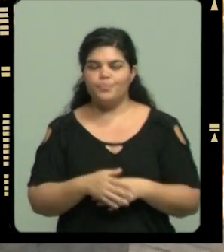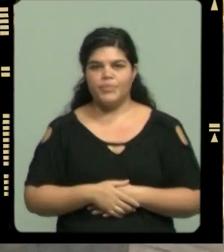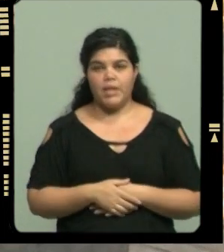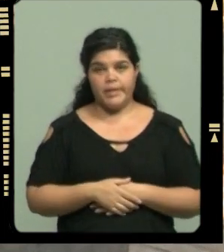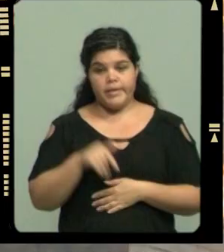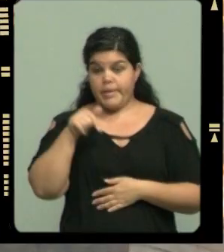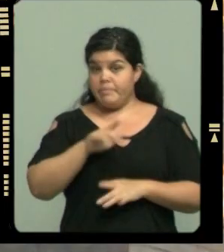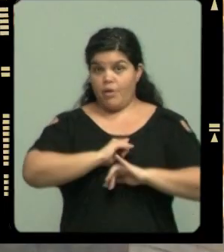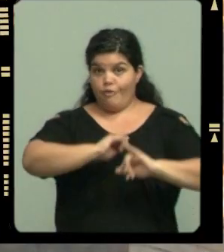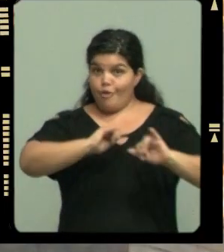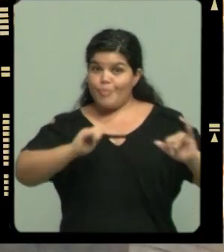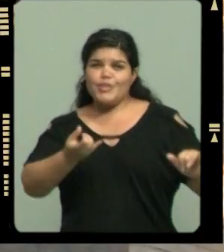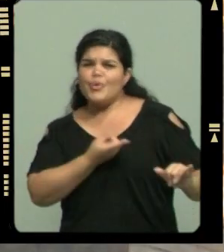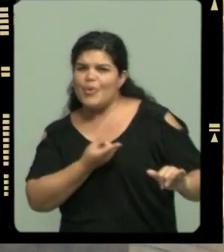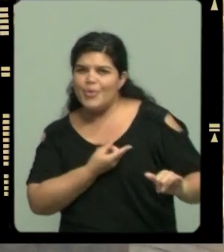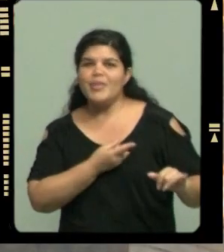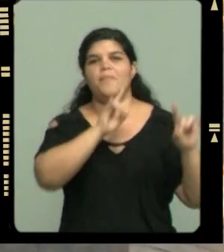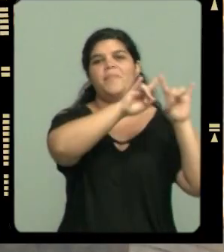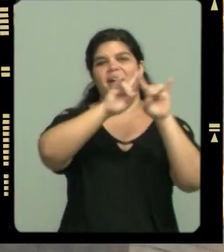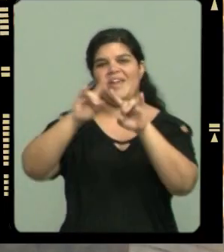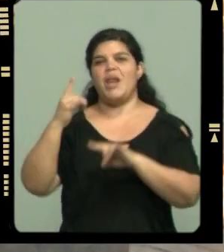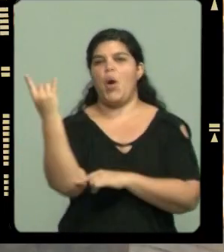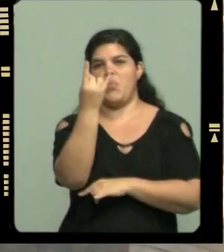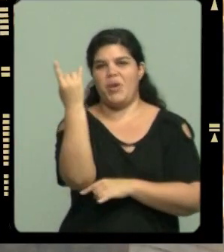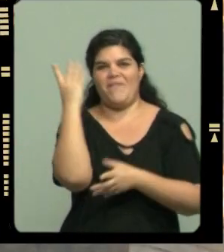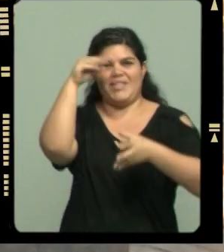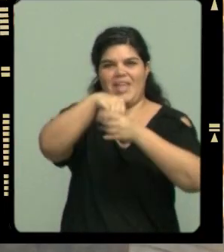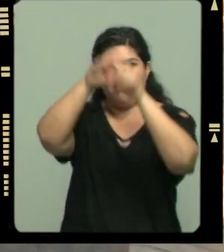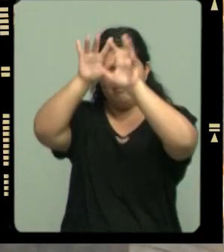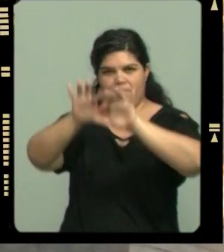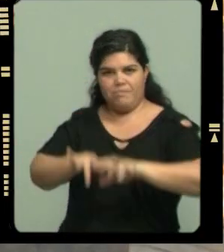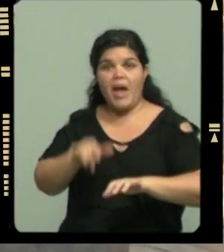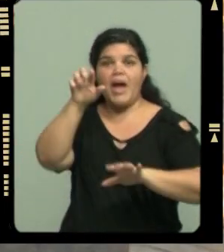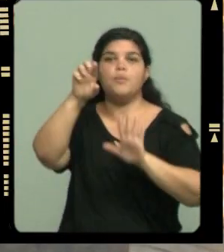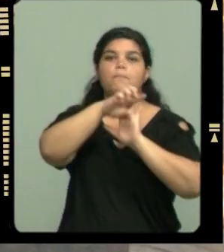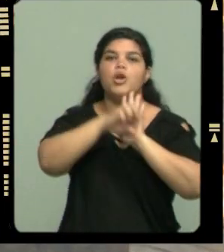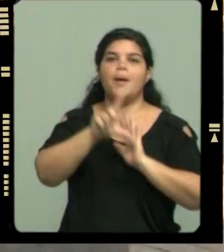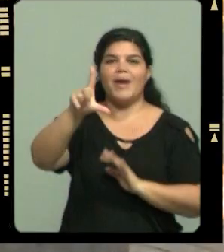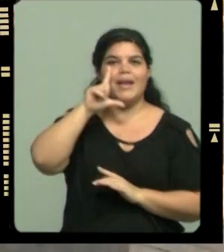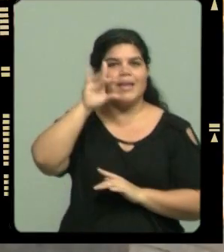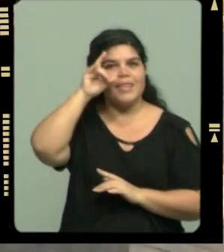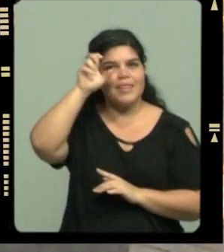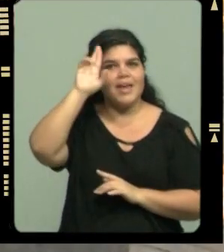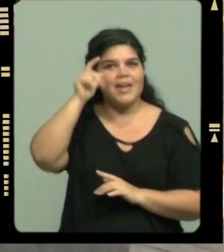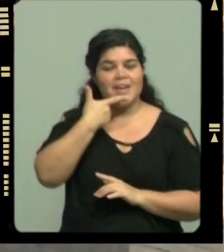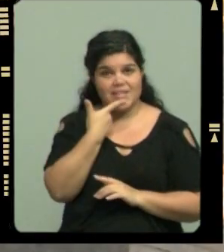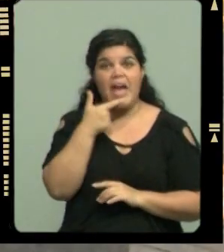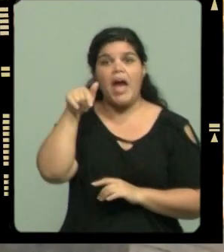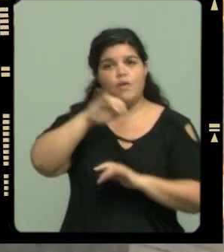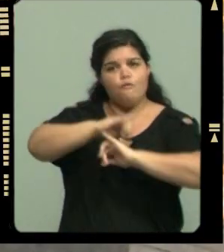esas inquietudes? Toda esta información siempre se sintetiza ahí en la página de la universidad, donde están los programas líderes